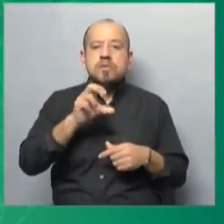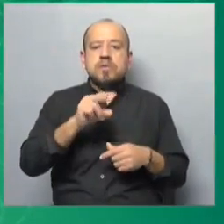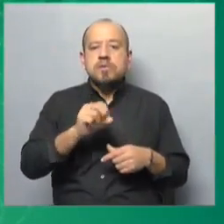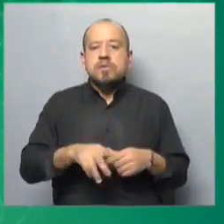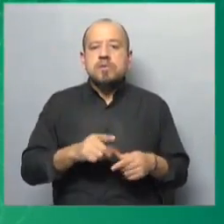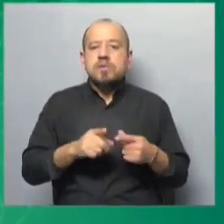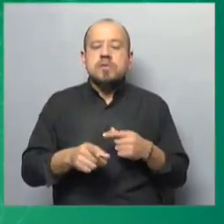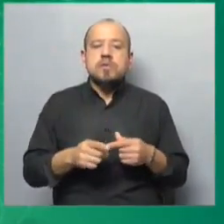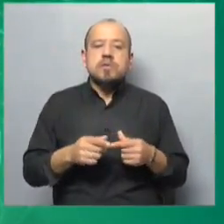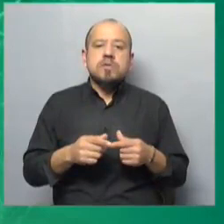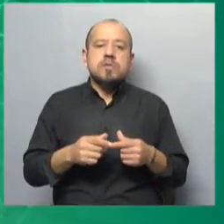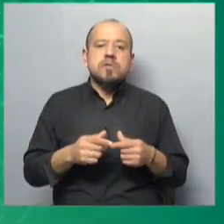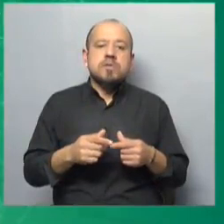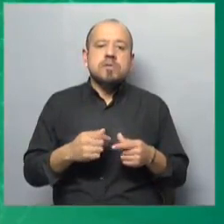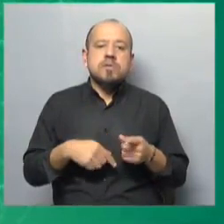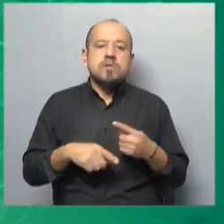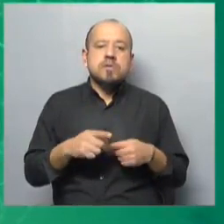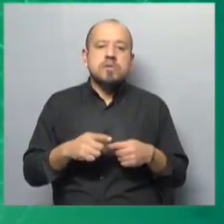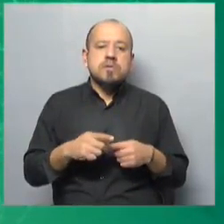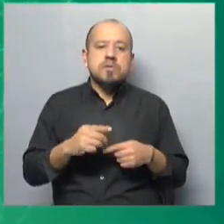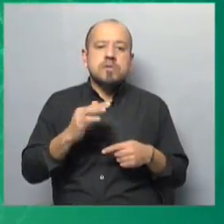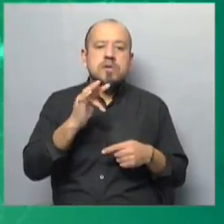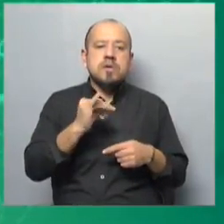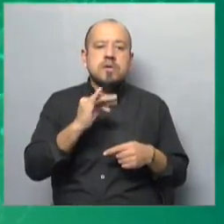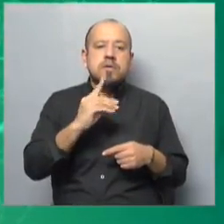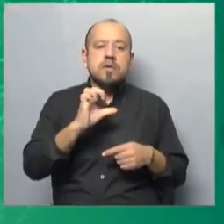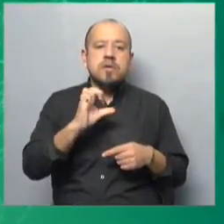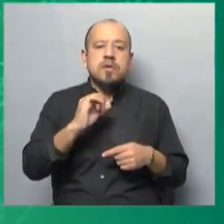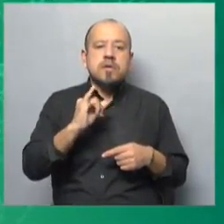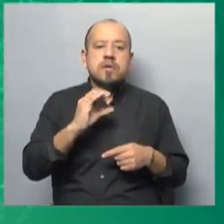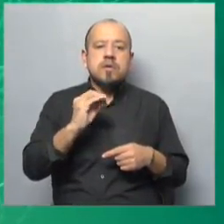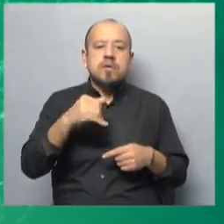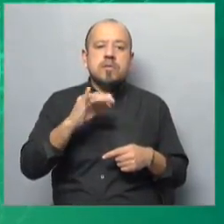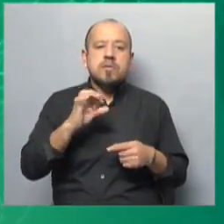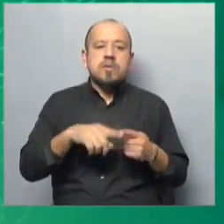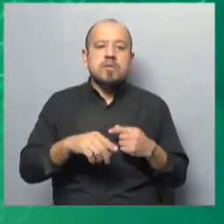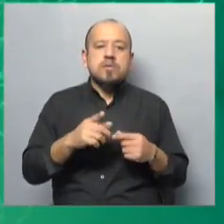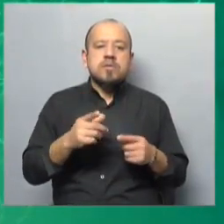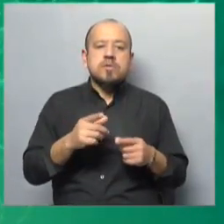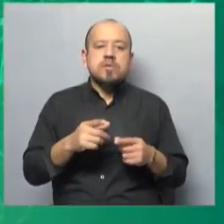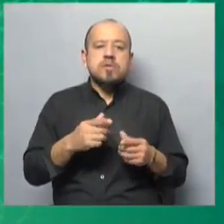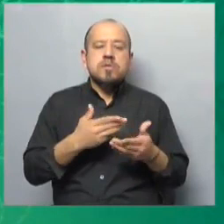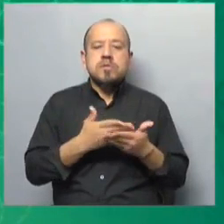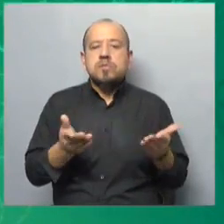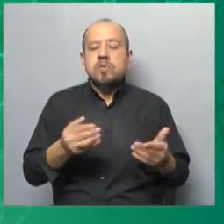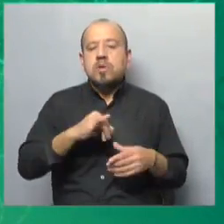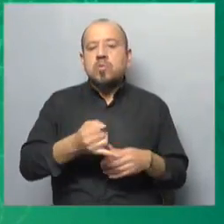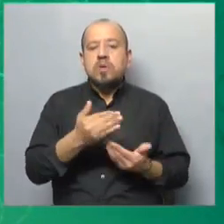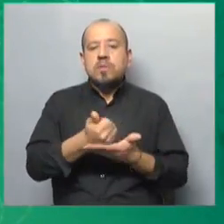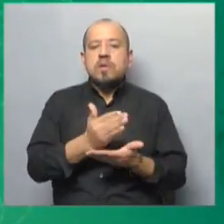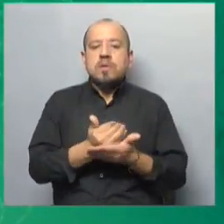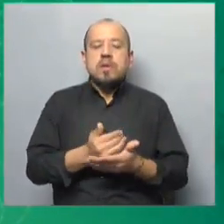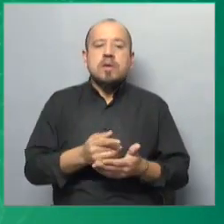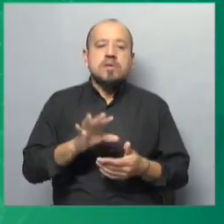la oposición en relación al fideicomiso de 50 millones de dólares aprobado en las últimas horas por la Junta Departamental